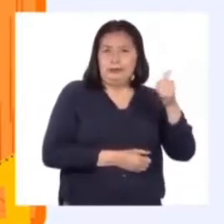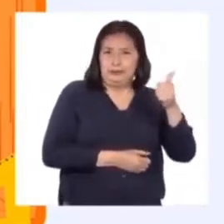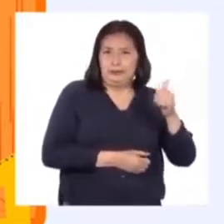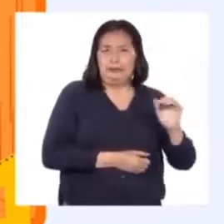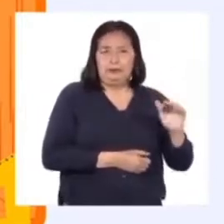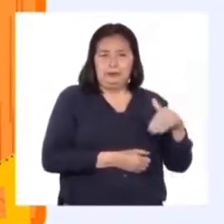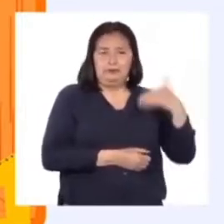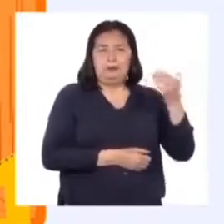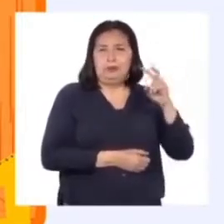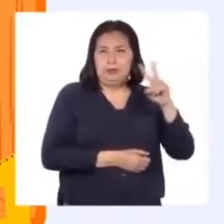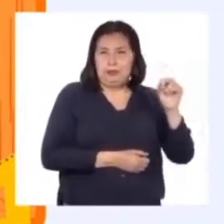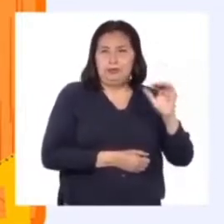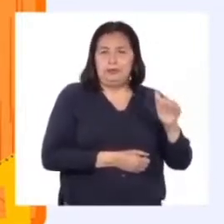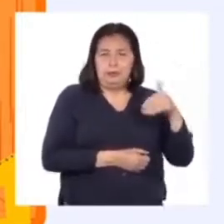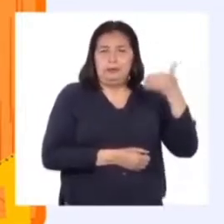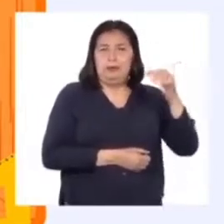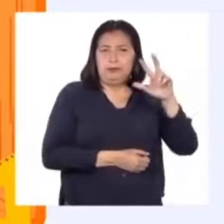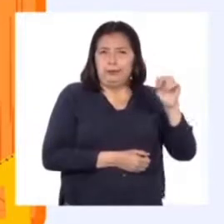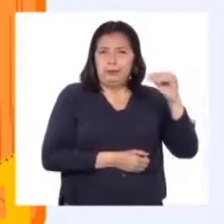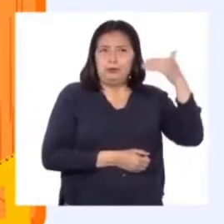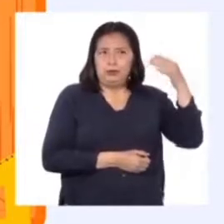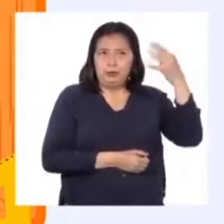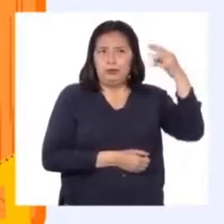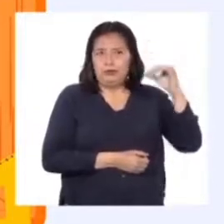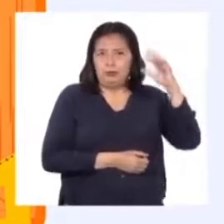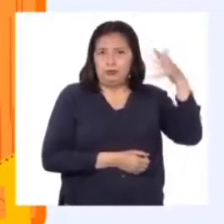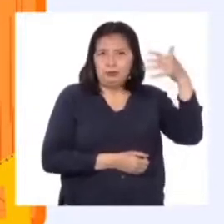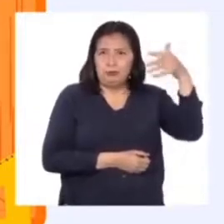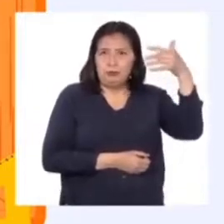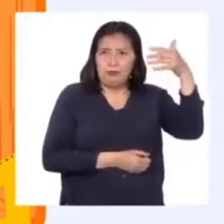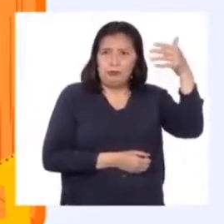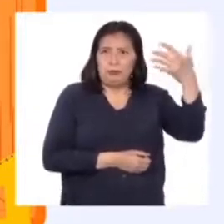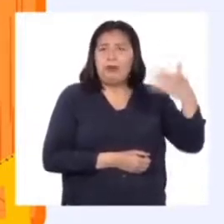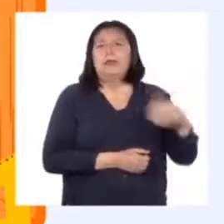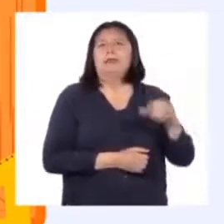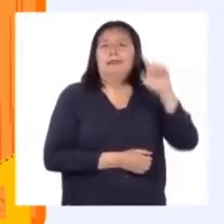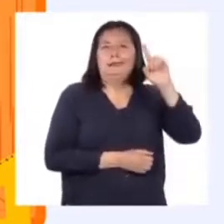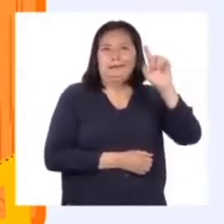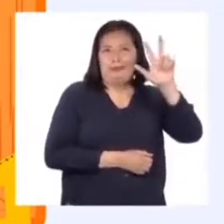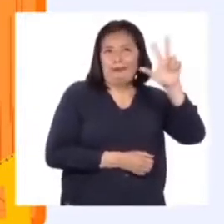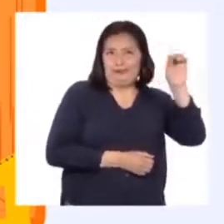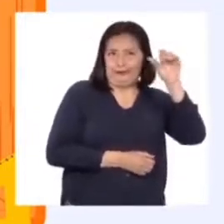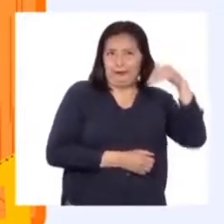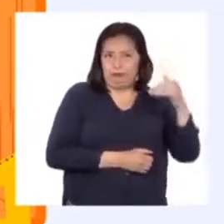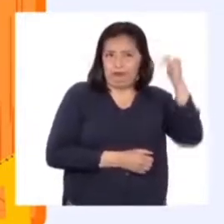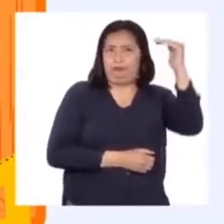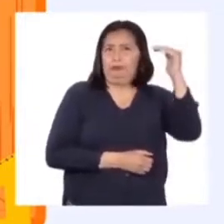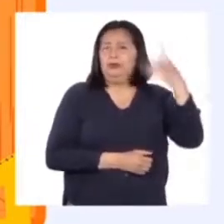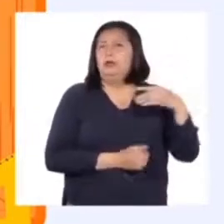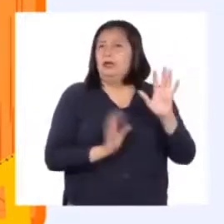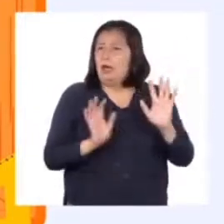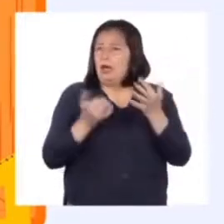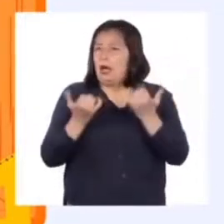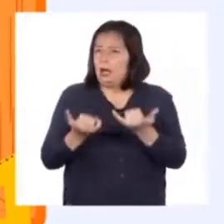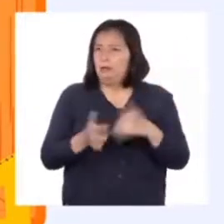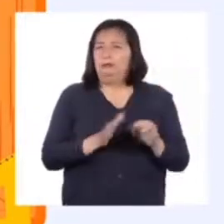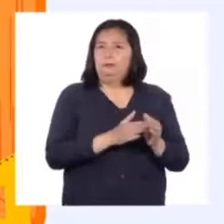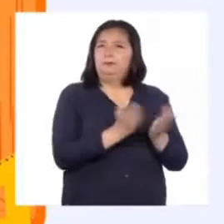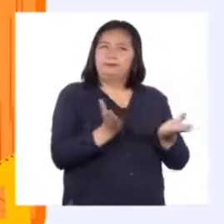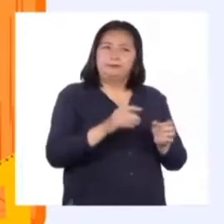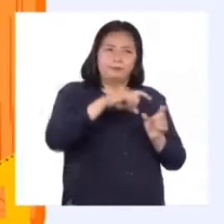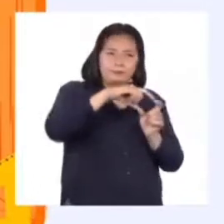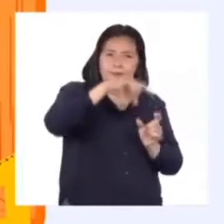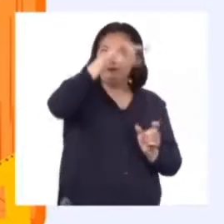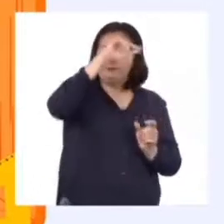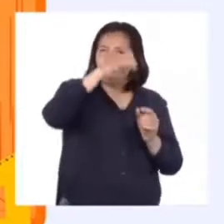10, luego el 20 y así sucesivamente hasta llegar al número 130. Ahora vamos a dibujar las